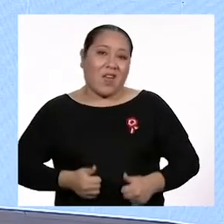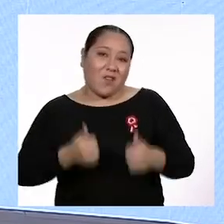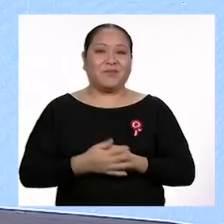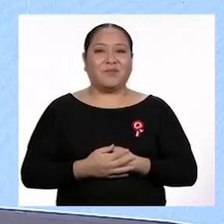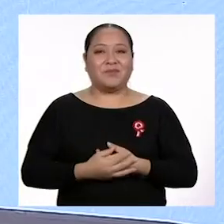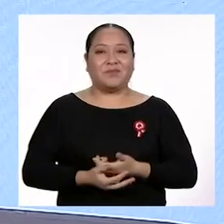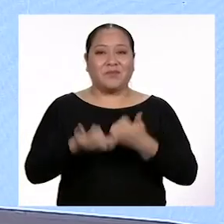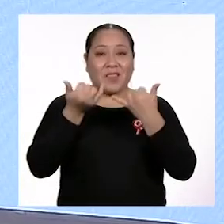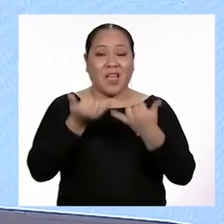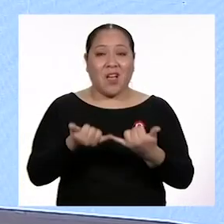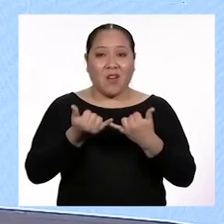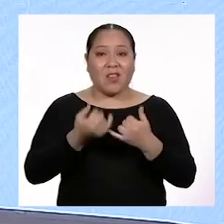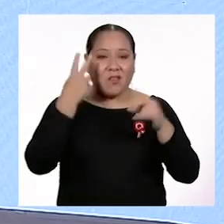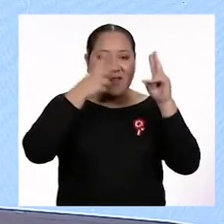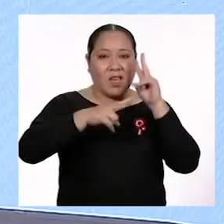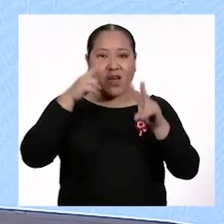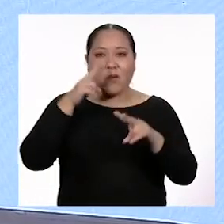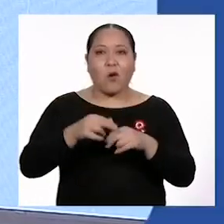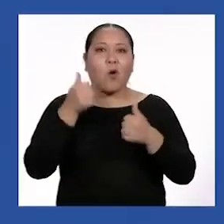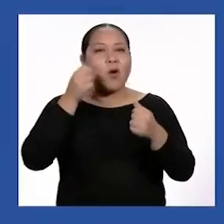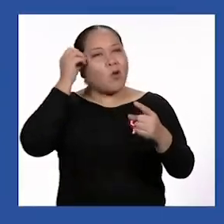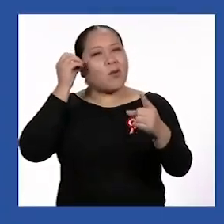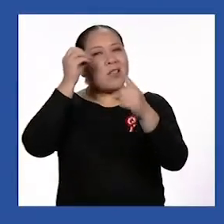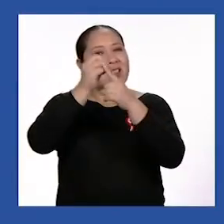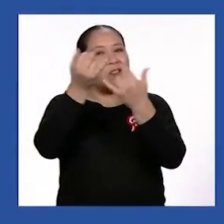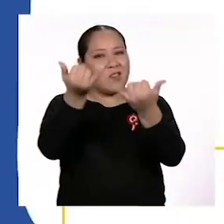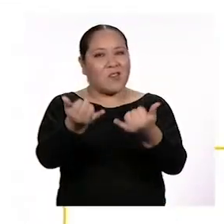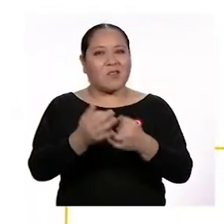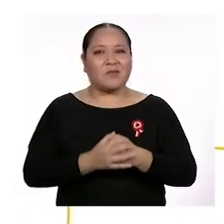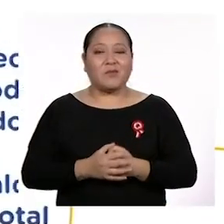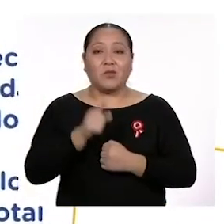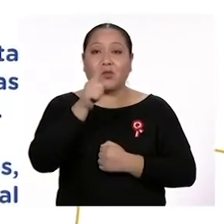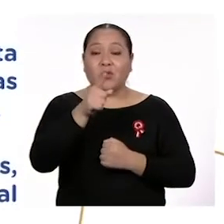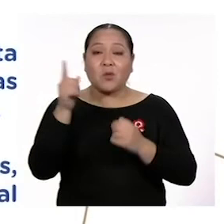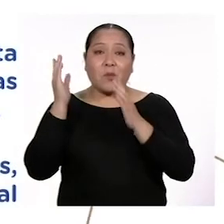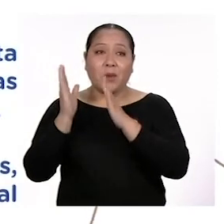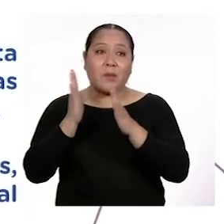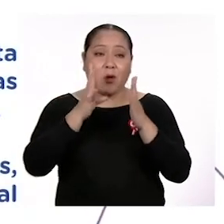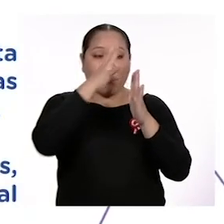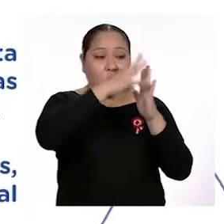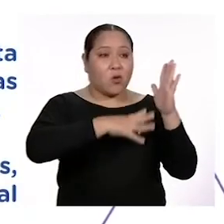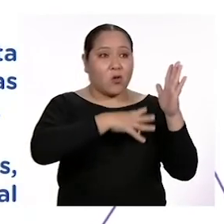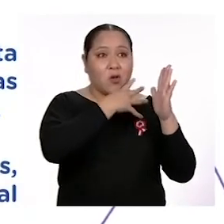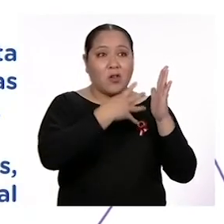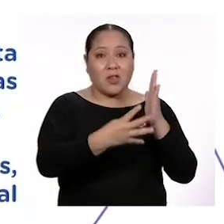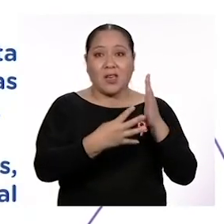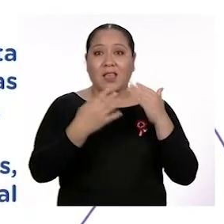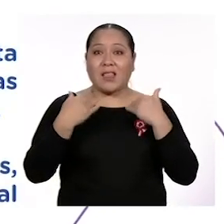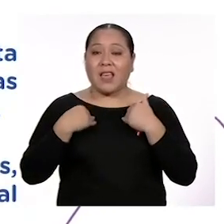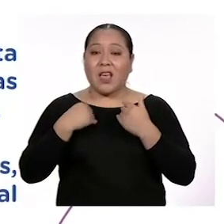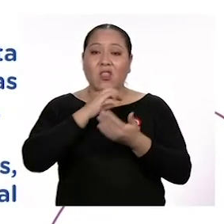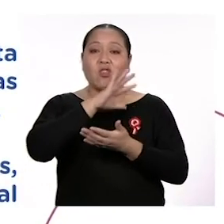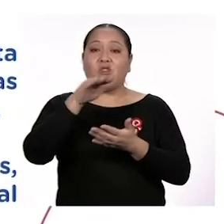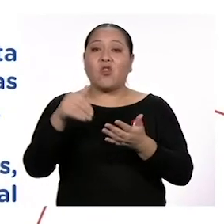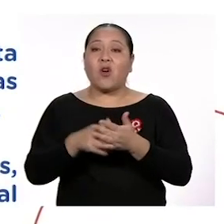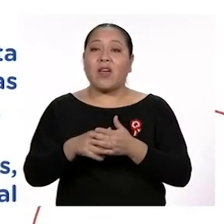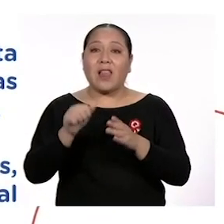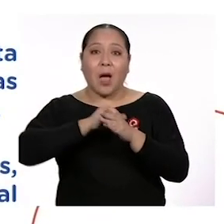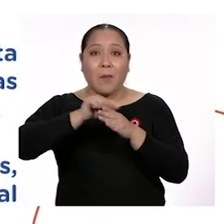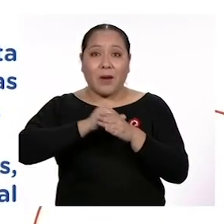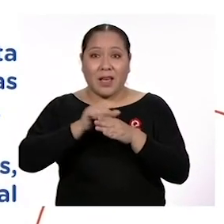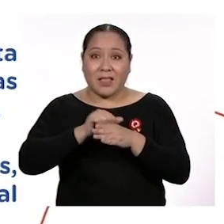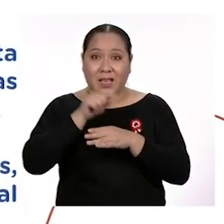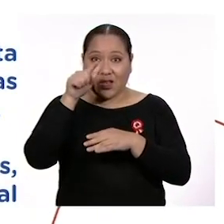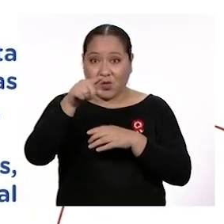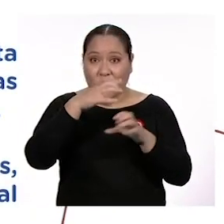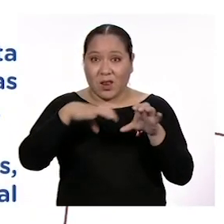vidas. Veamos cuál es el reto del día. Elaboren un horario que contenga todas las actividades que